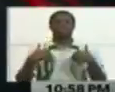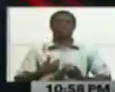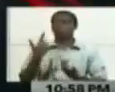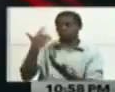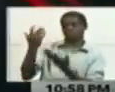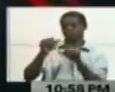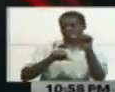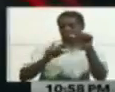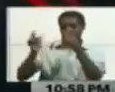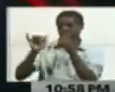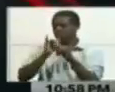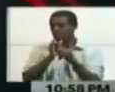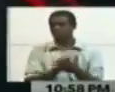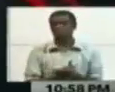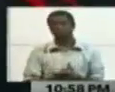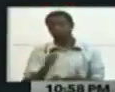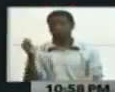Pasete.